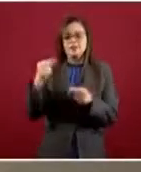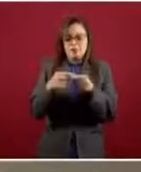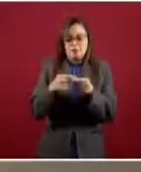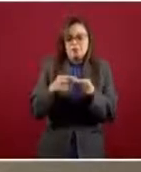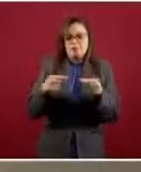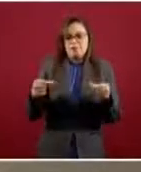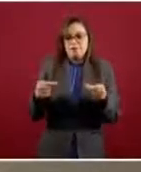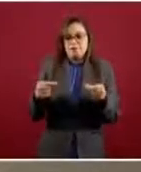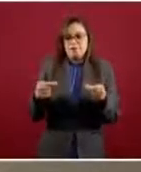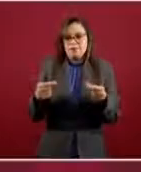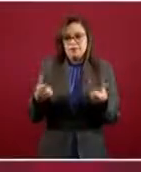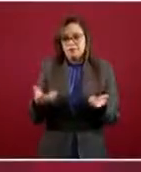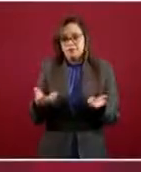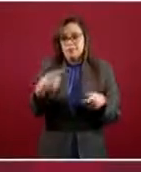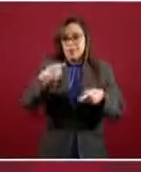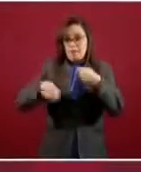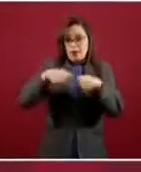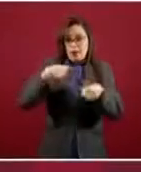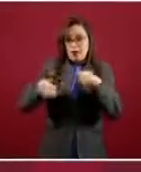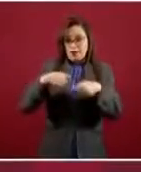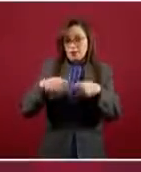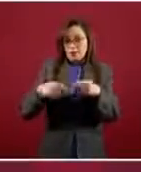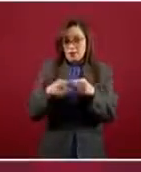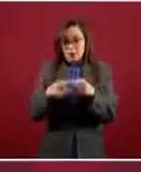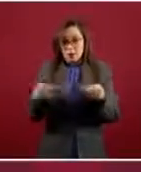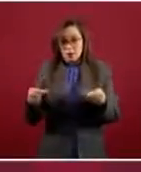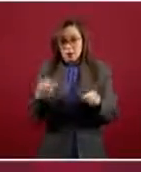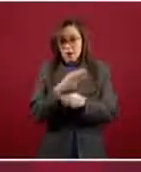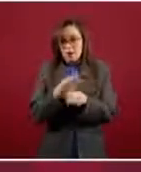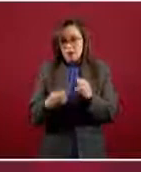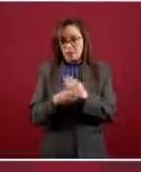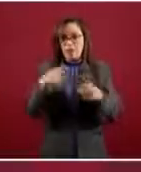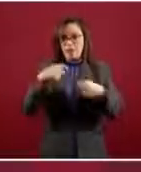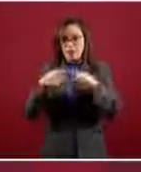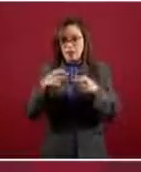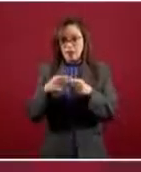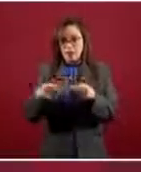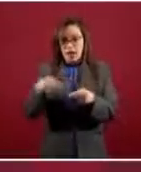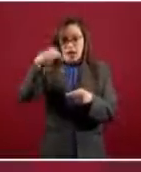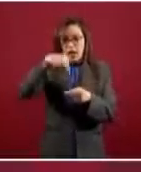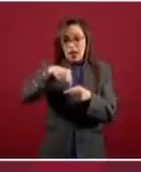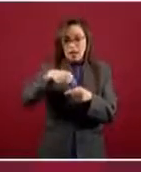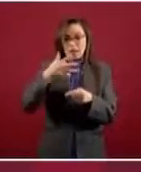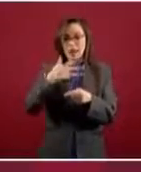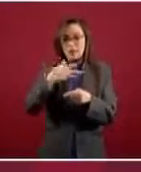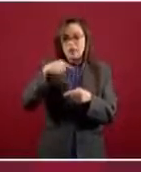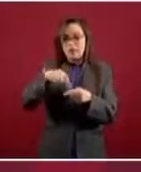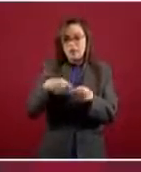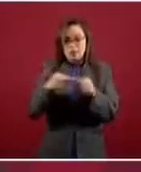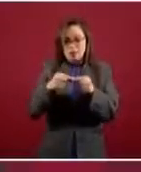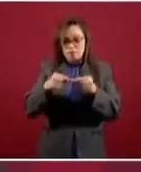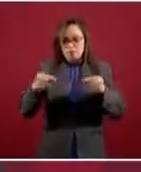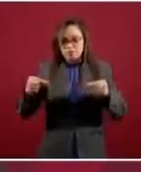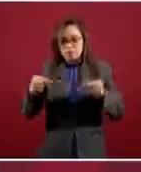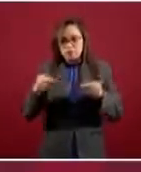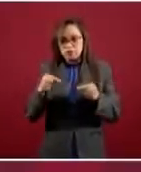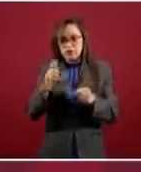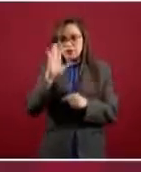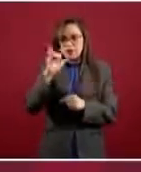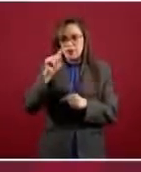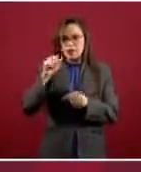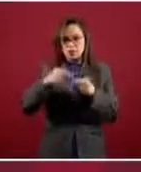decir, un instrumento de plástico que adentro tiene un material poroso, como una cinta porosa,